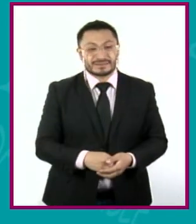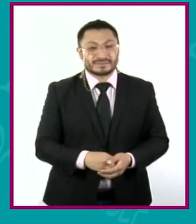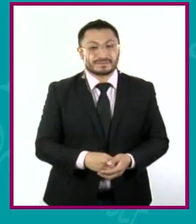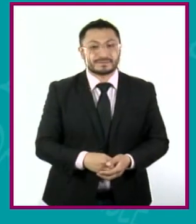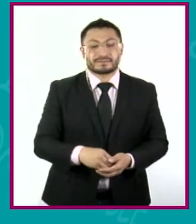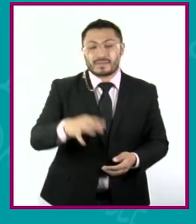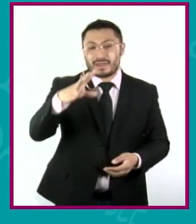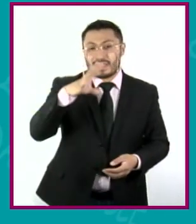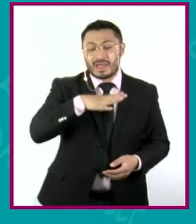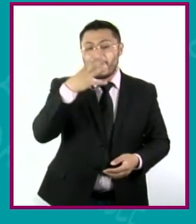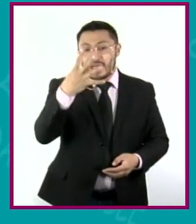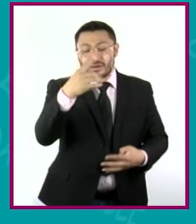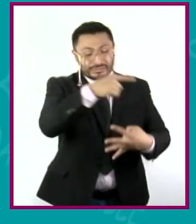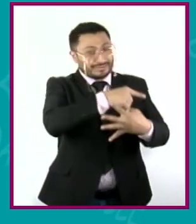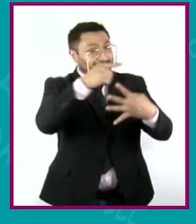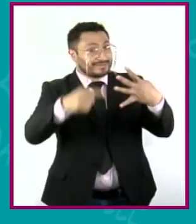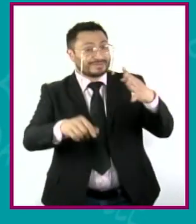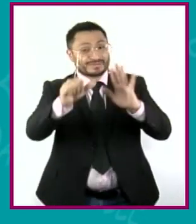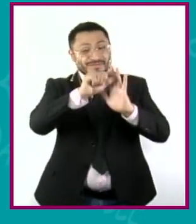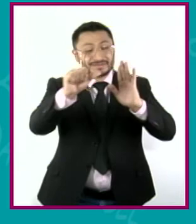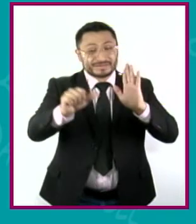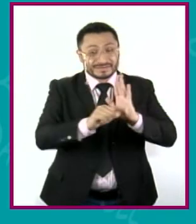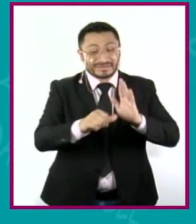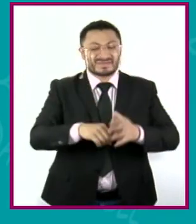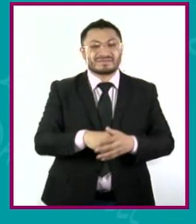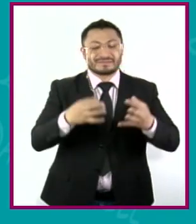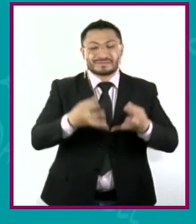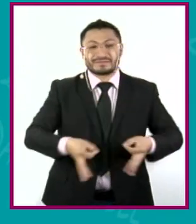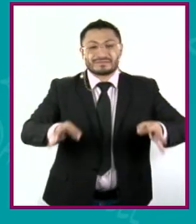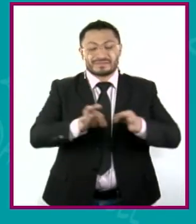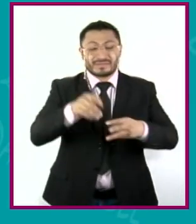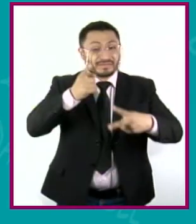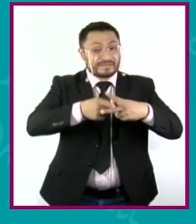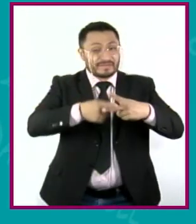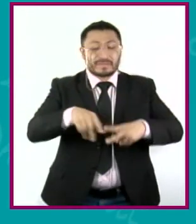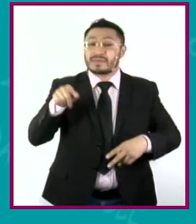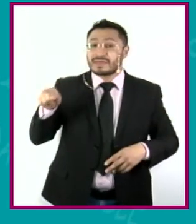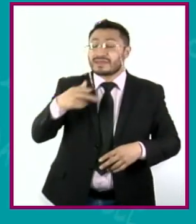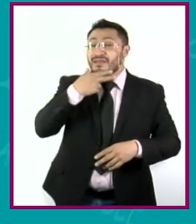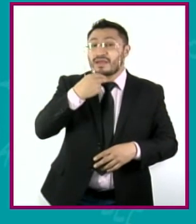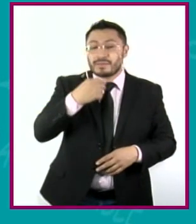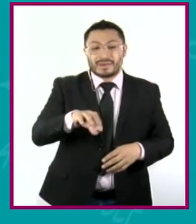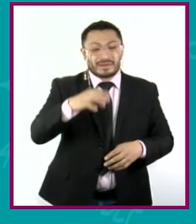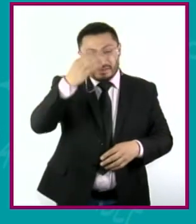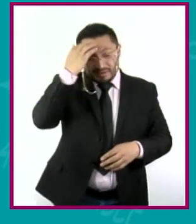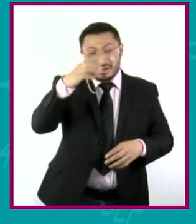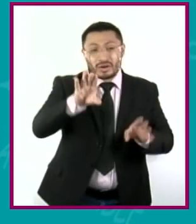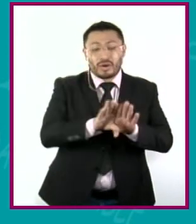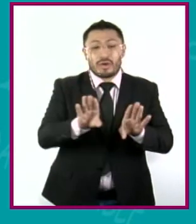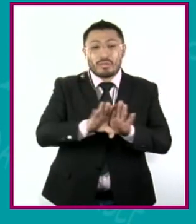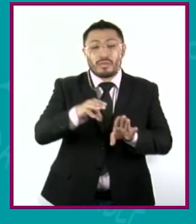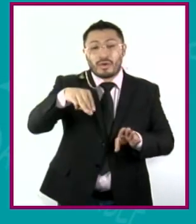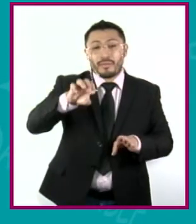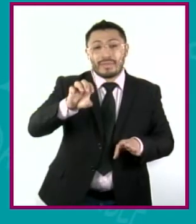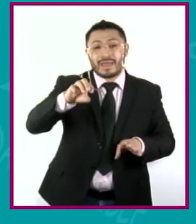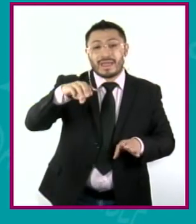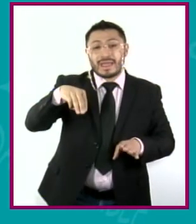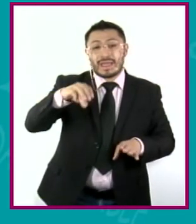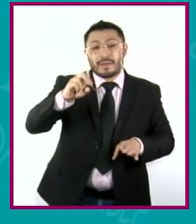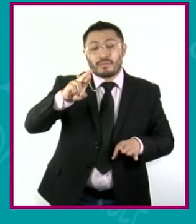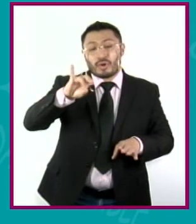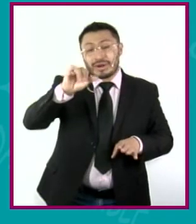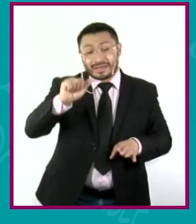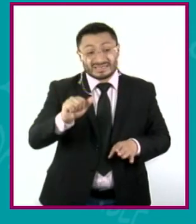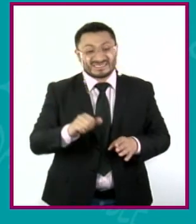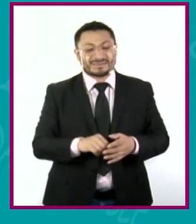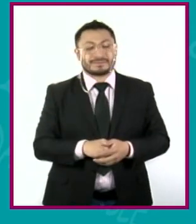Hay 4 artículos principales en los trabajos matemáticos de Galois, conocidos como Mémoires. El primero en ser publicado fue Sur